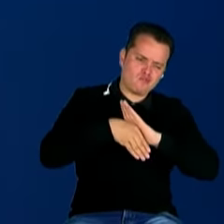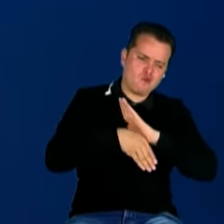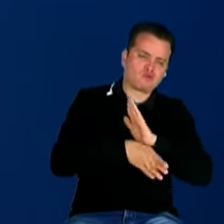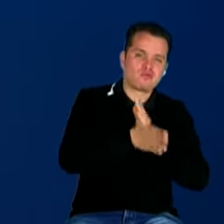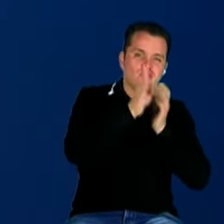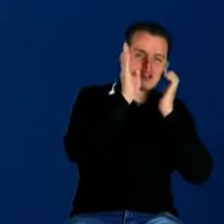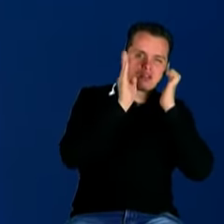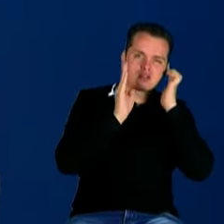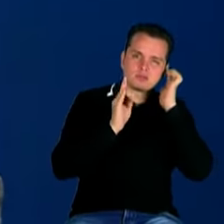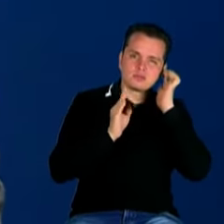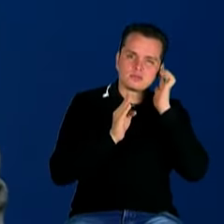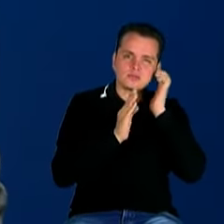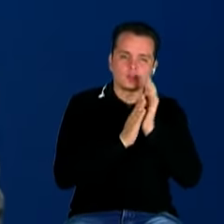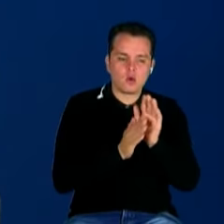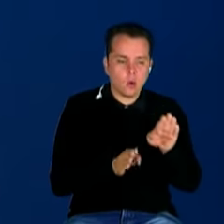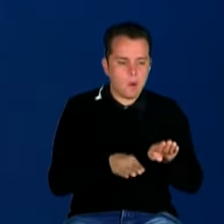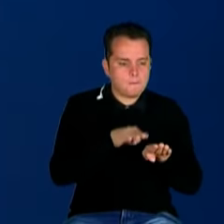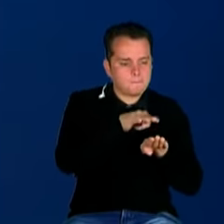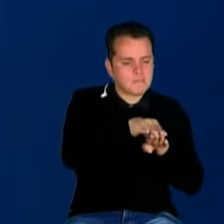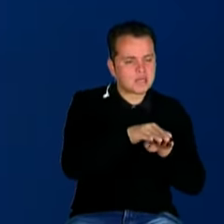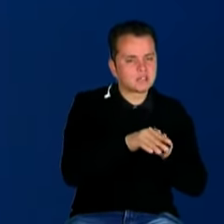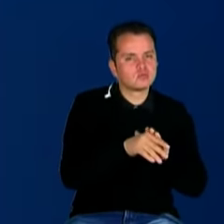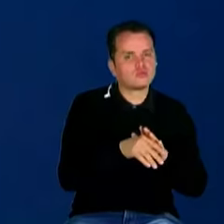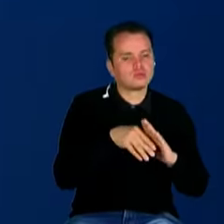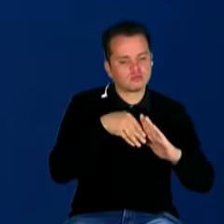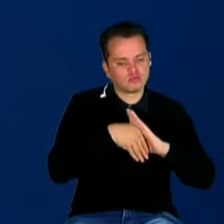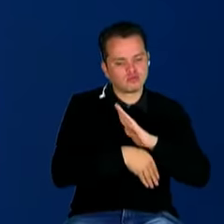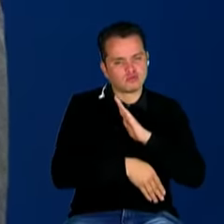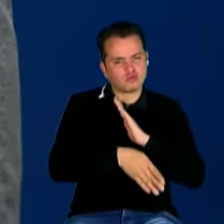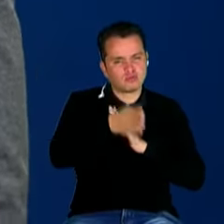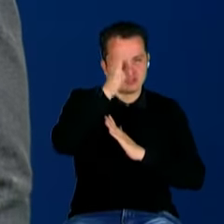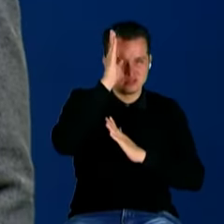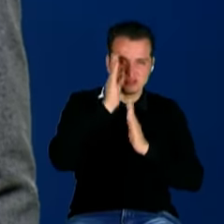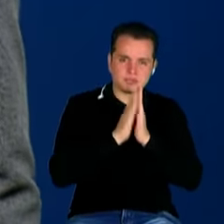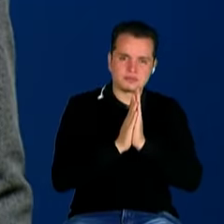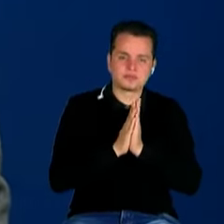Dios. Un paso en lo profundo de Dios.